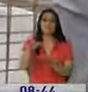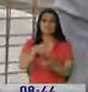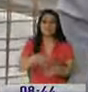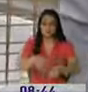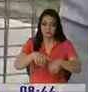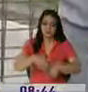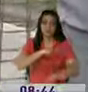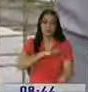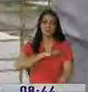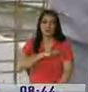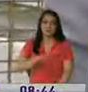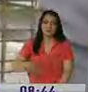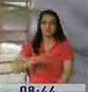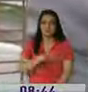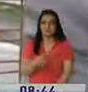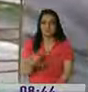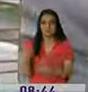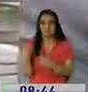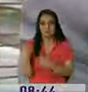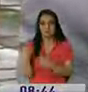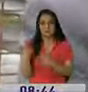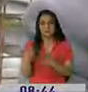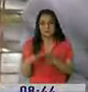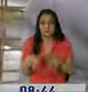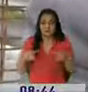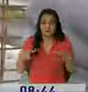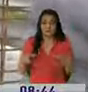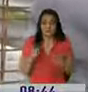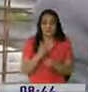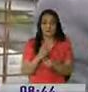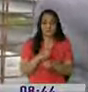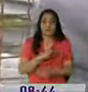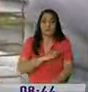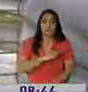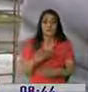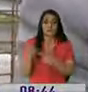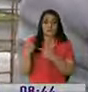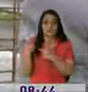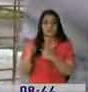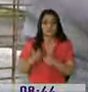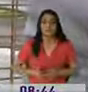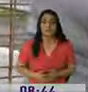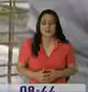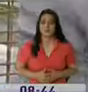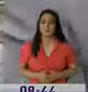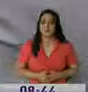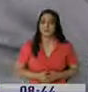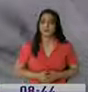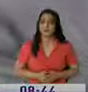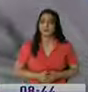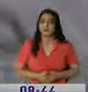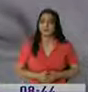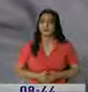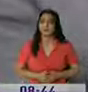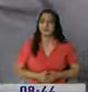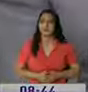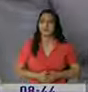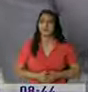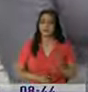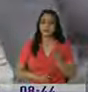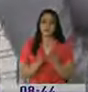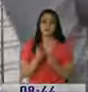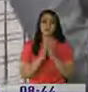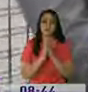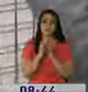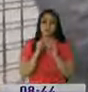podemos ver, ya es una zona que ya tiene una cierta densidad de población y ya se puede considerar una zona suburbana realmente. Ahora, el pedido de los moradores